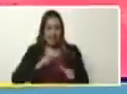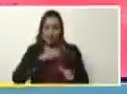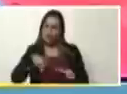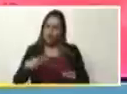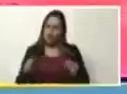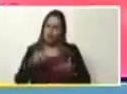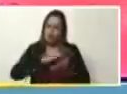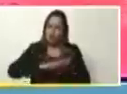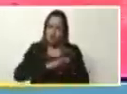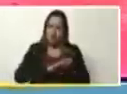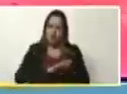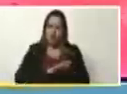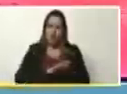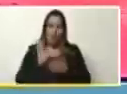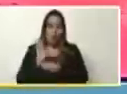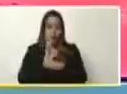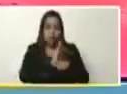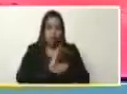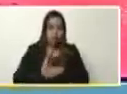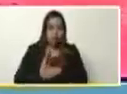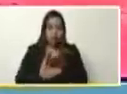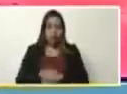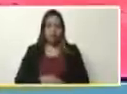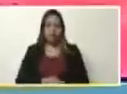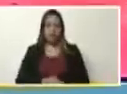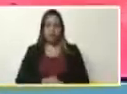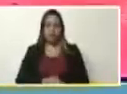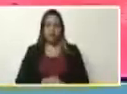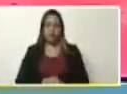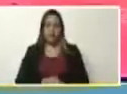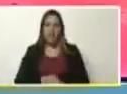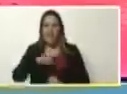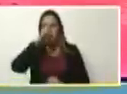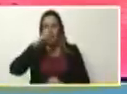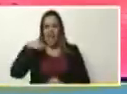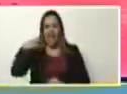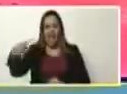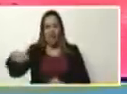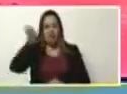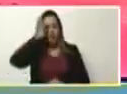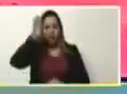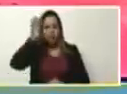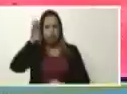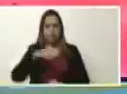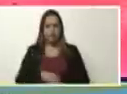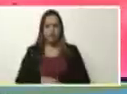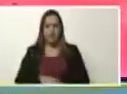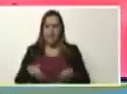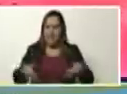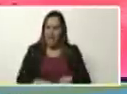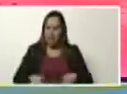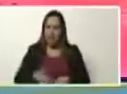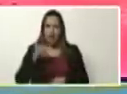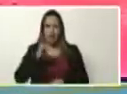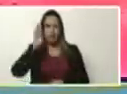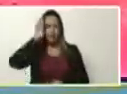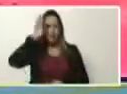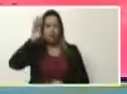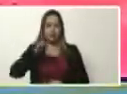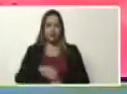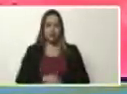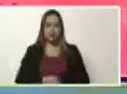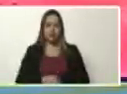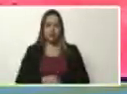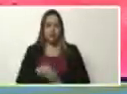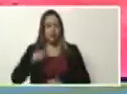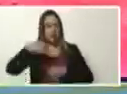sanaremos, las curaremos en los años que están por venir, en los esfuerzos que están por venir. Se